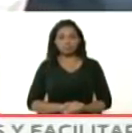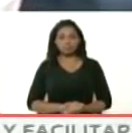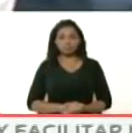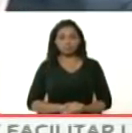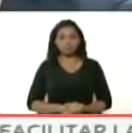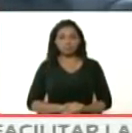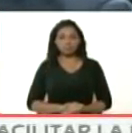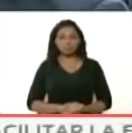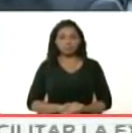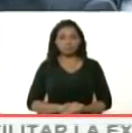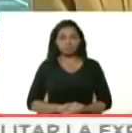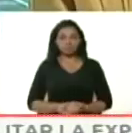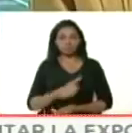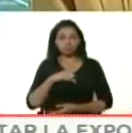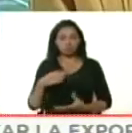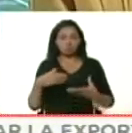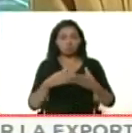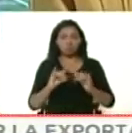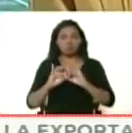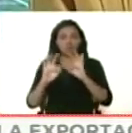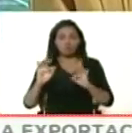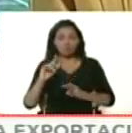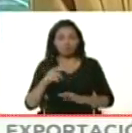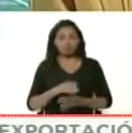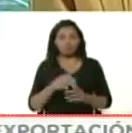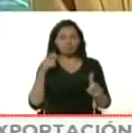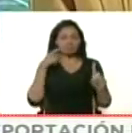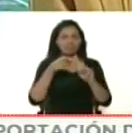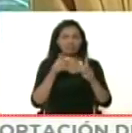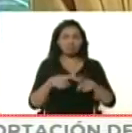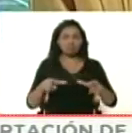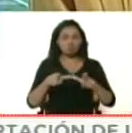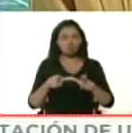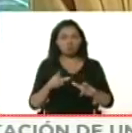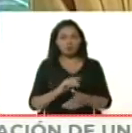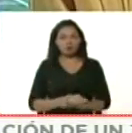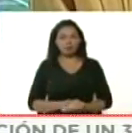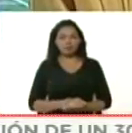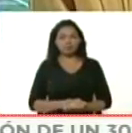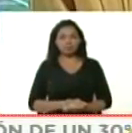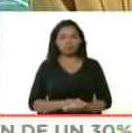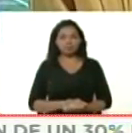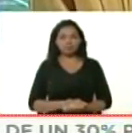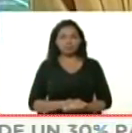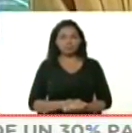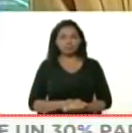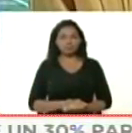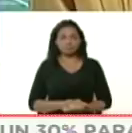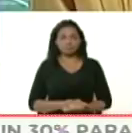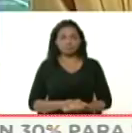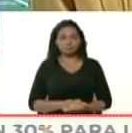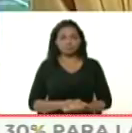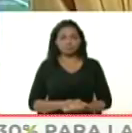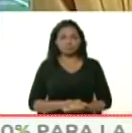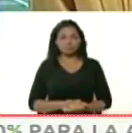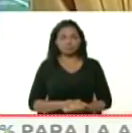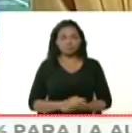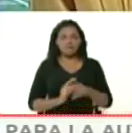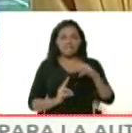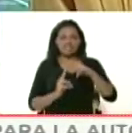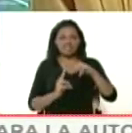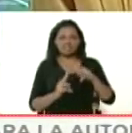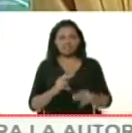Eso viene de genética. Vámonos directo a La Tendida. Allá está Freddy Bernal. Freddy